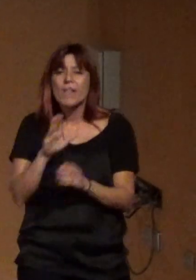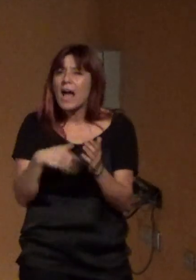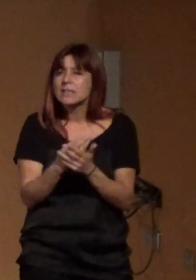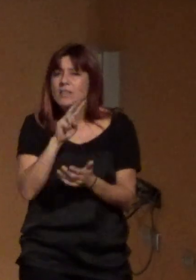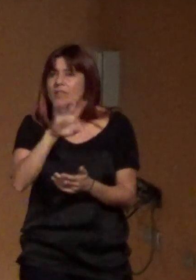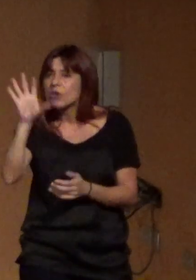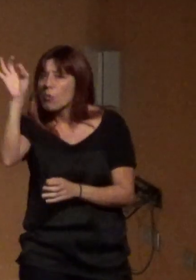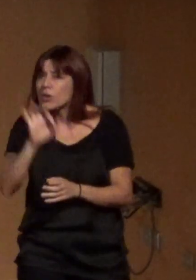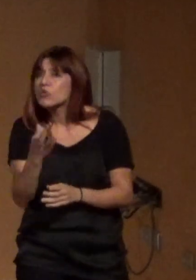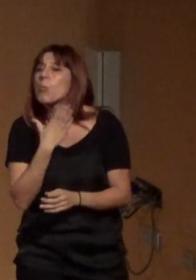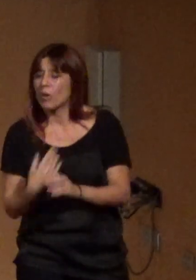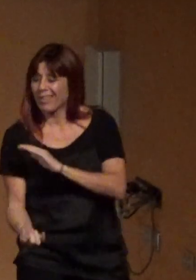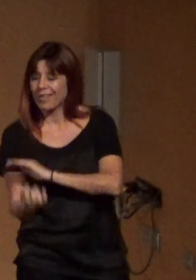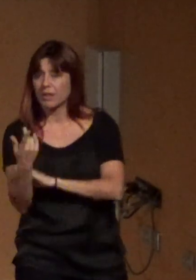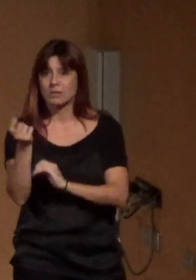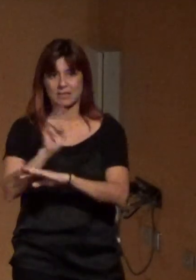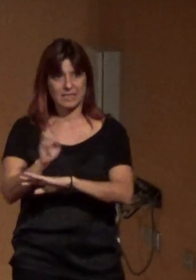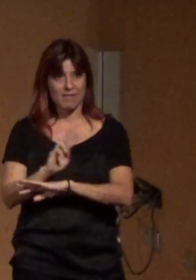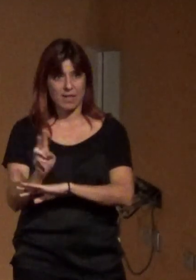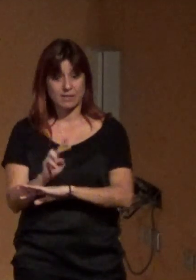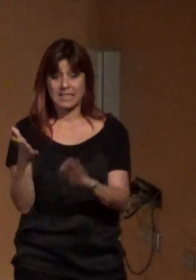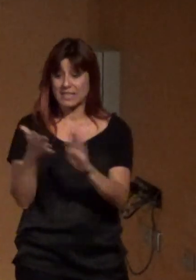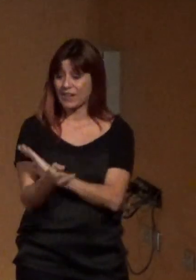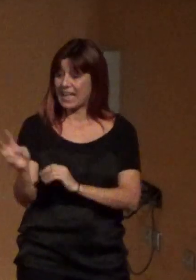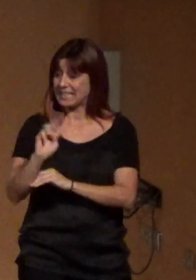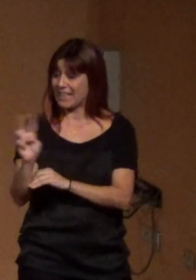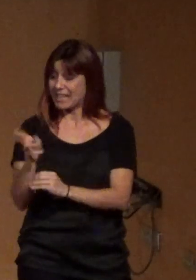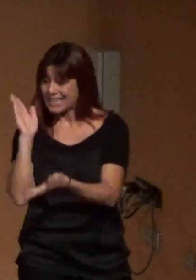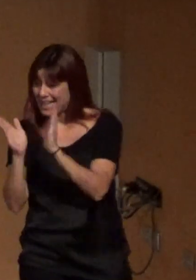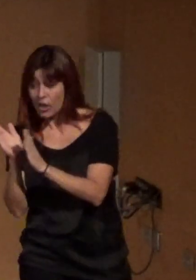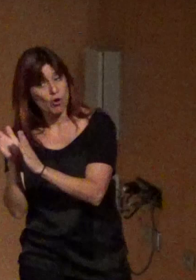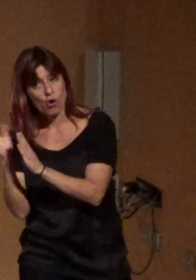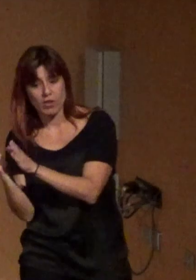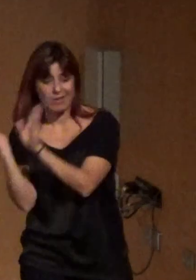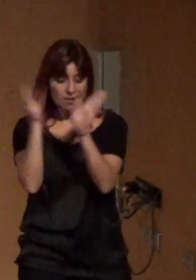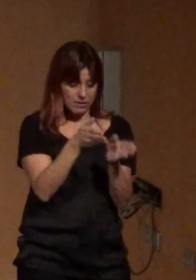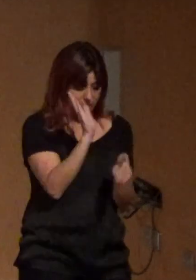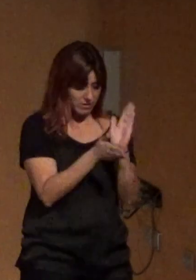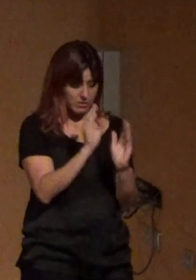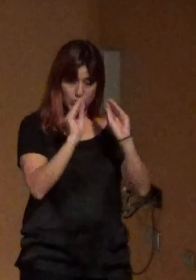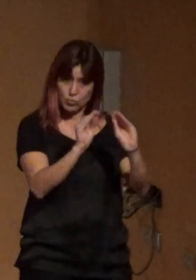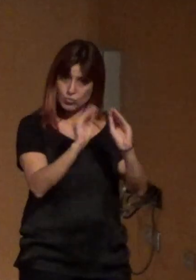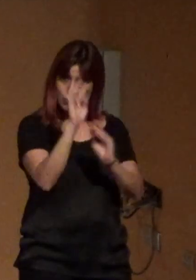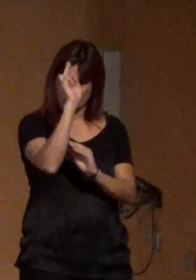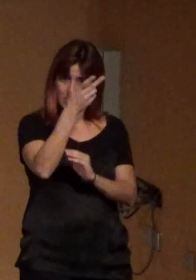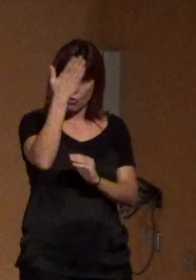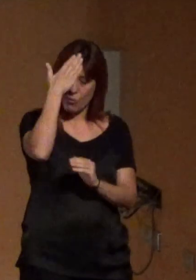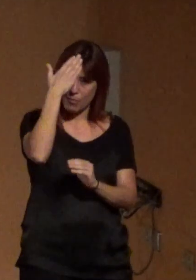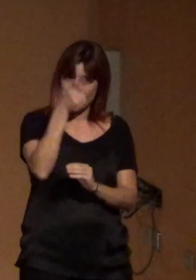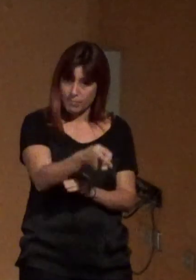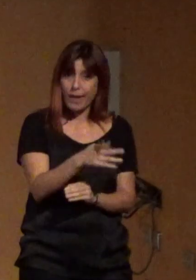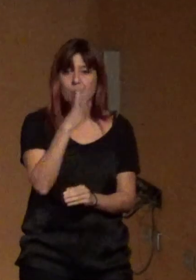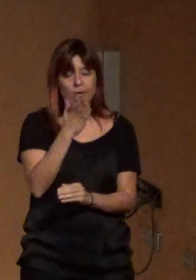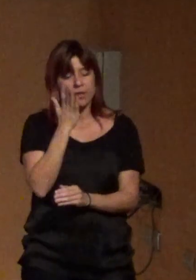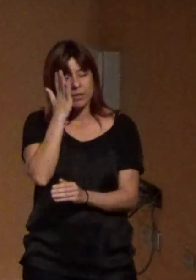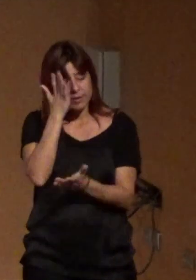una clínica de TDAH, con lo cual no se trata de tratar TDAH, sino de tratar su trastorno de SAOS, donde hay somnolencia, trastorno del